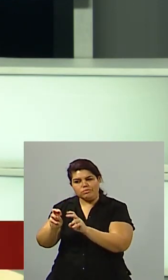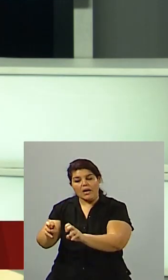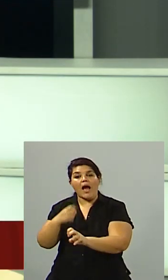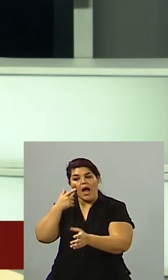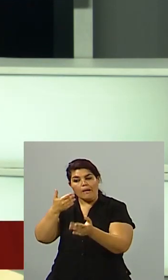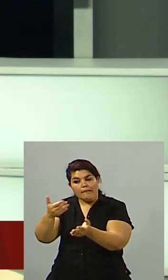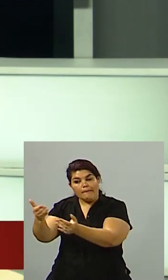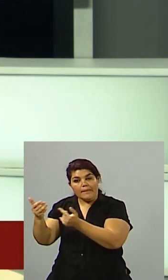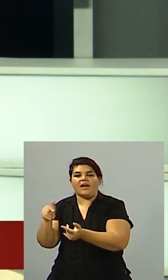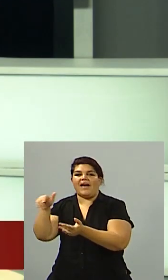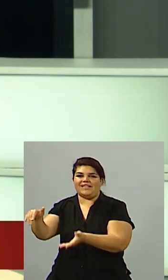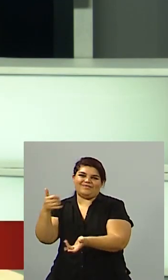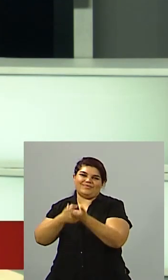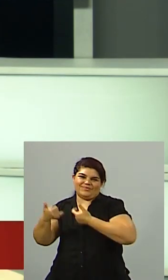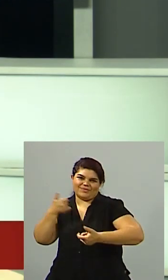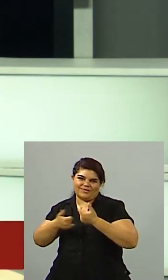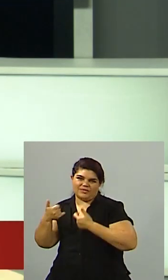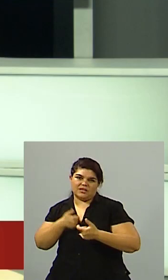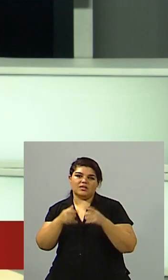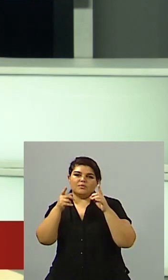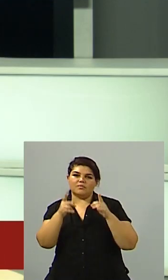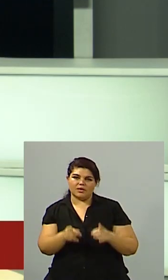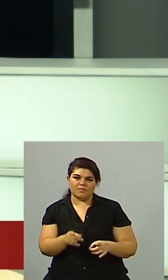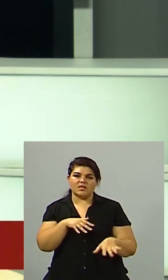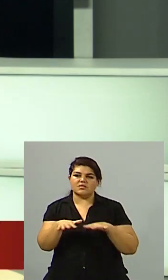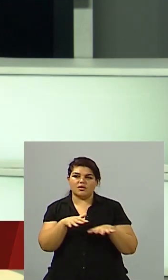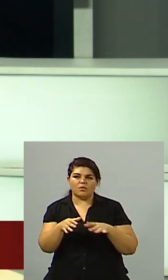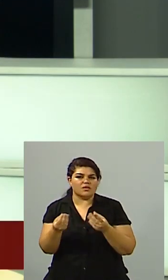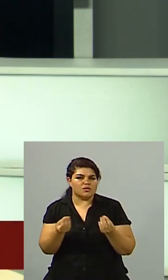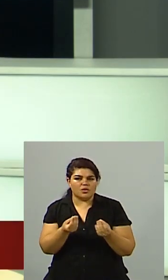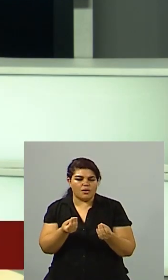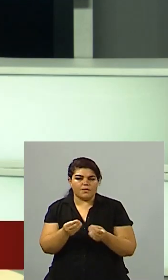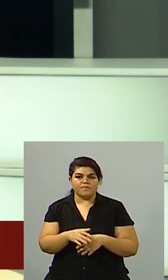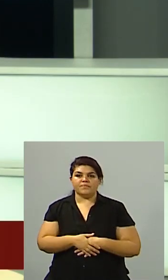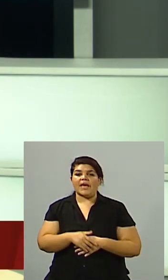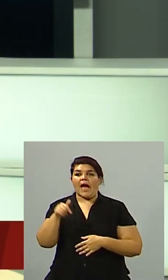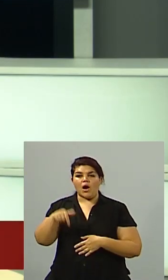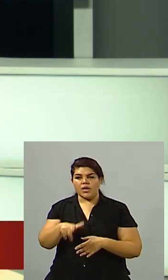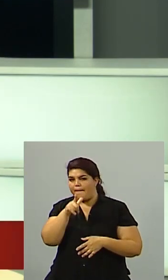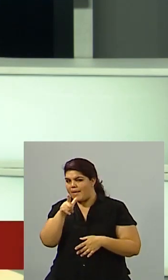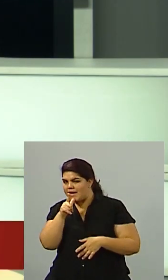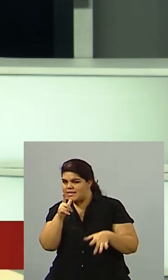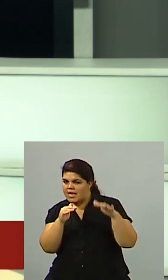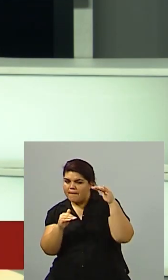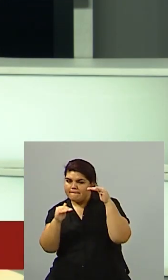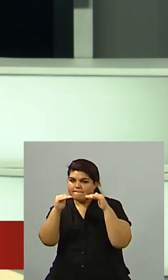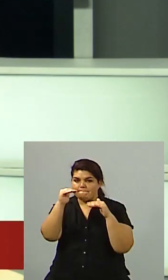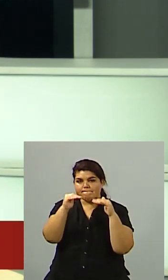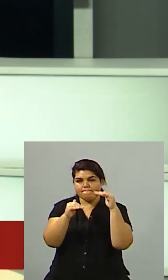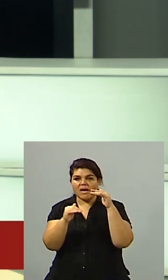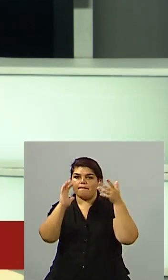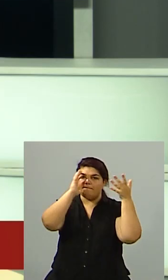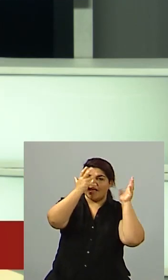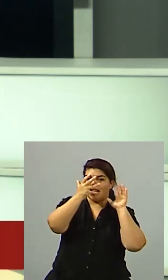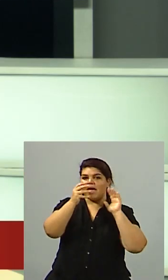panorama y es real que hoy por hoy hay como una especie de empate técnico, como le dicen, entre Javier